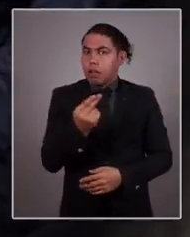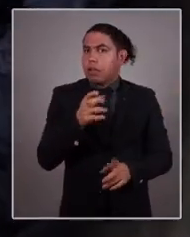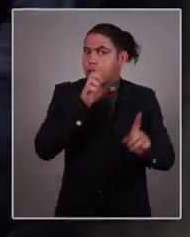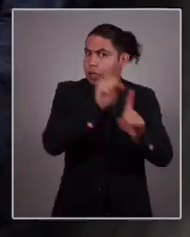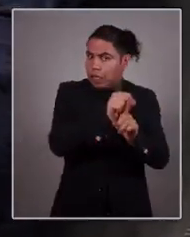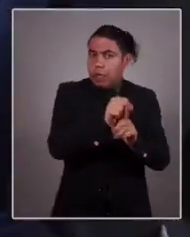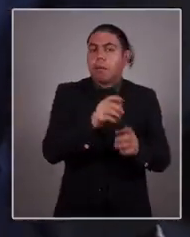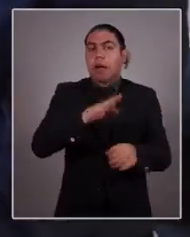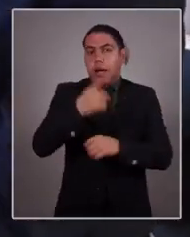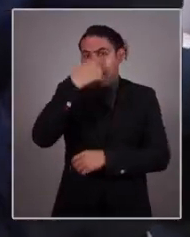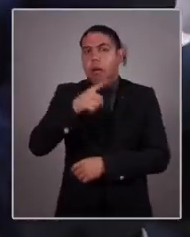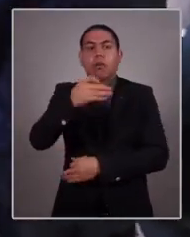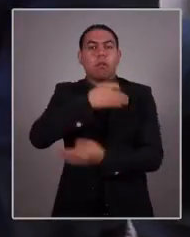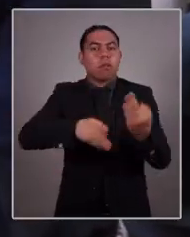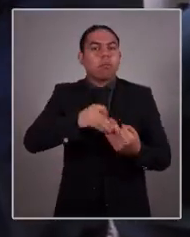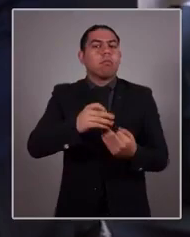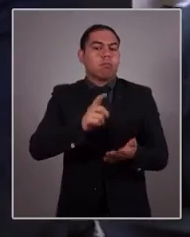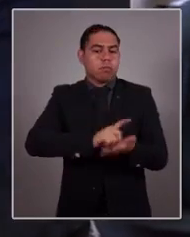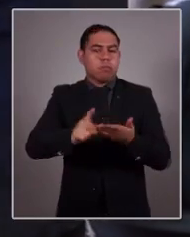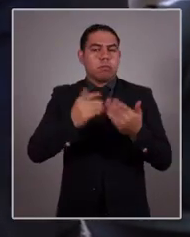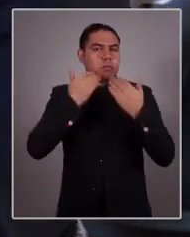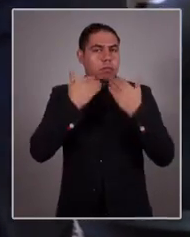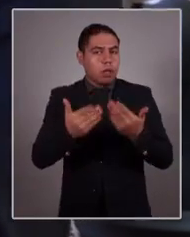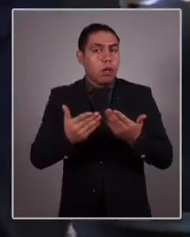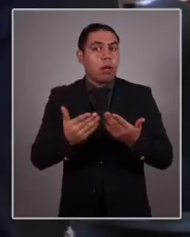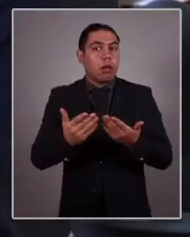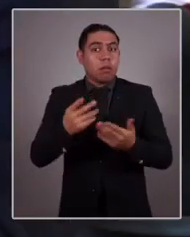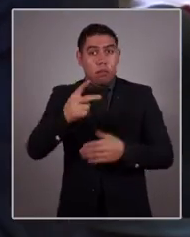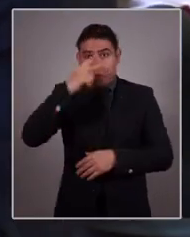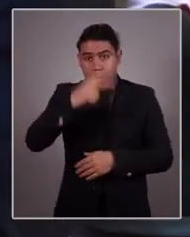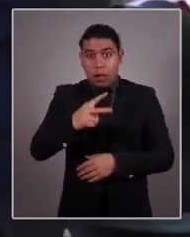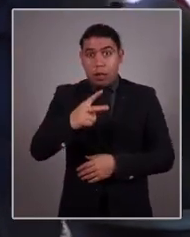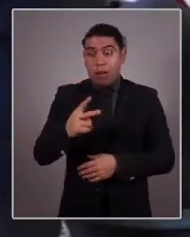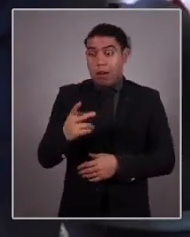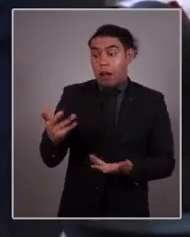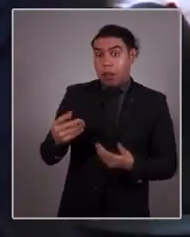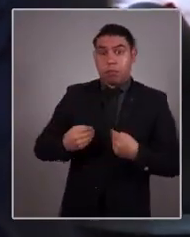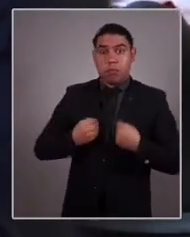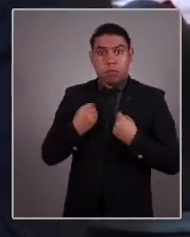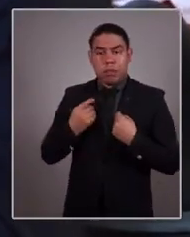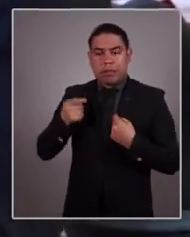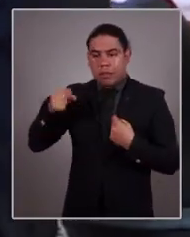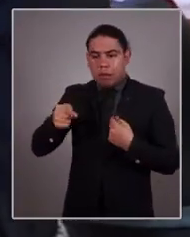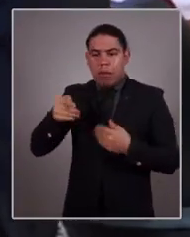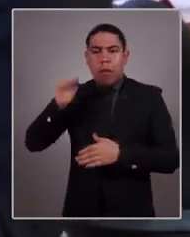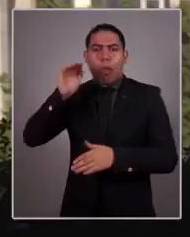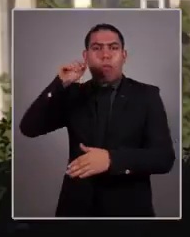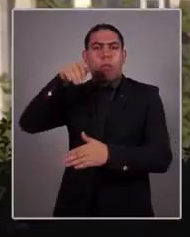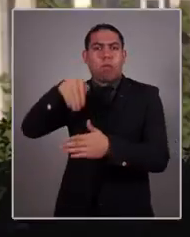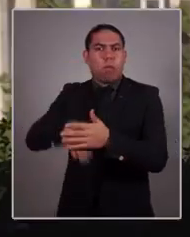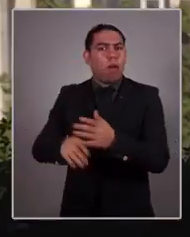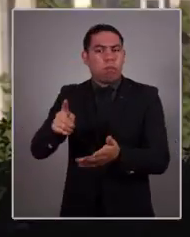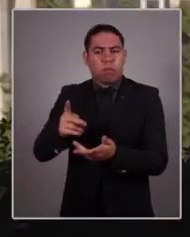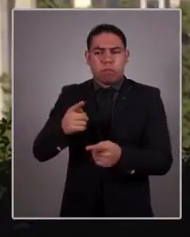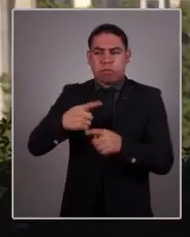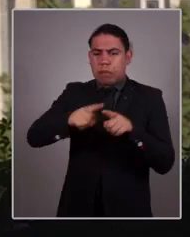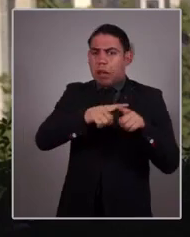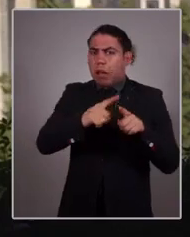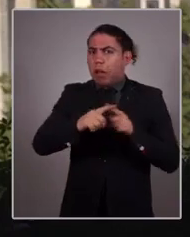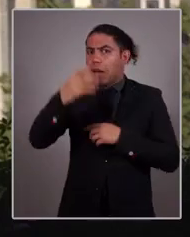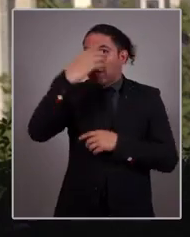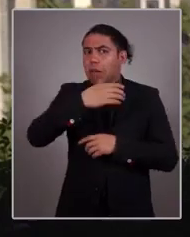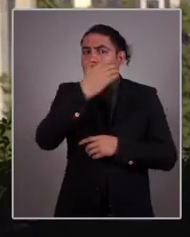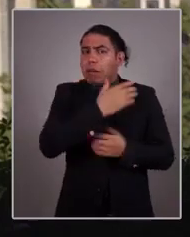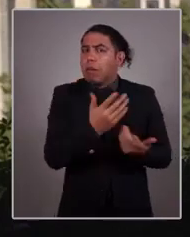artificiales para que todas ejerzan sus derechos. México no merece vivir en esta crisis de múltiples caras. En esta